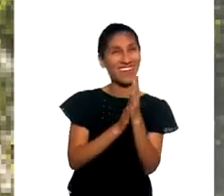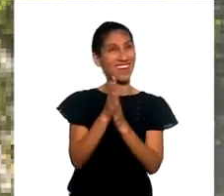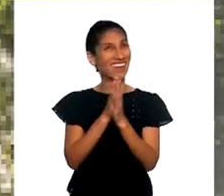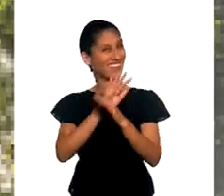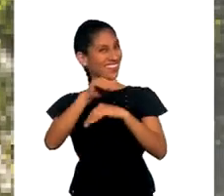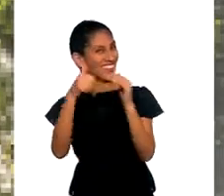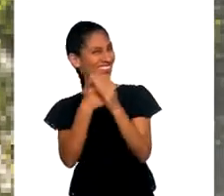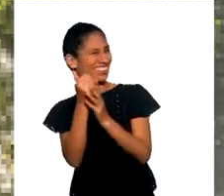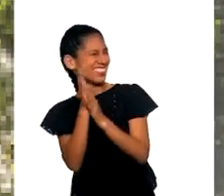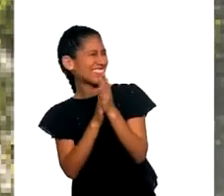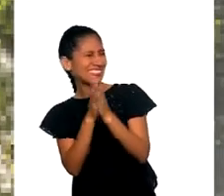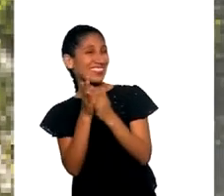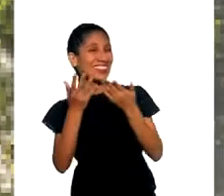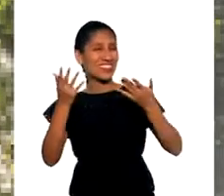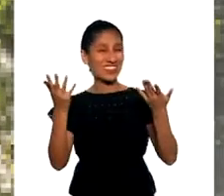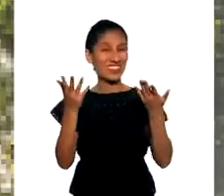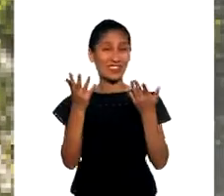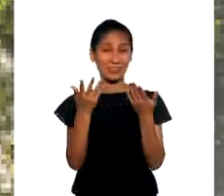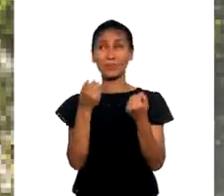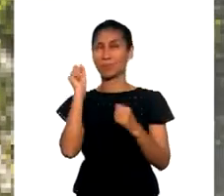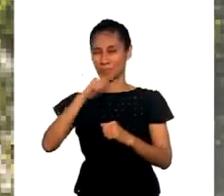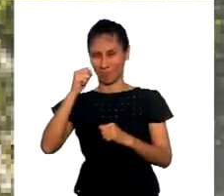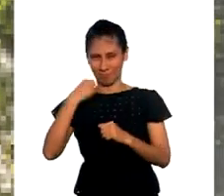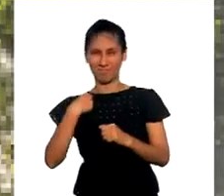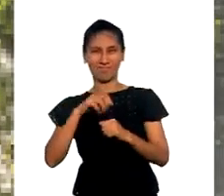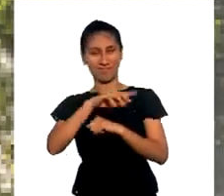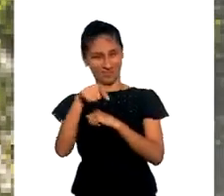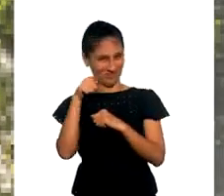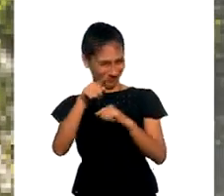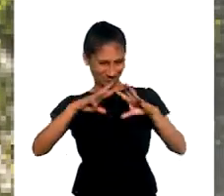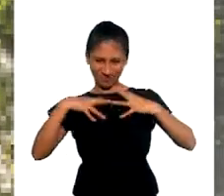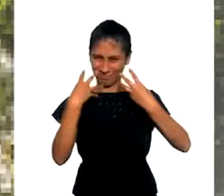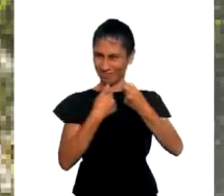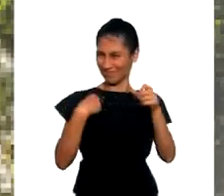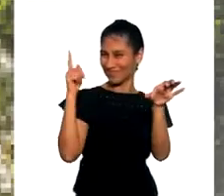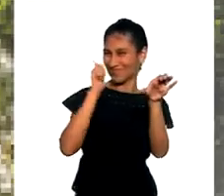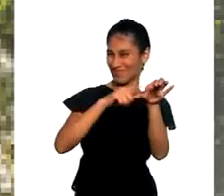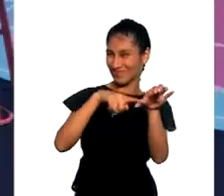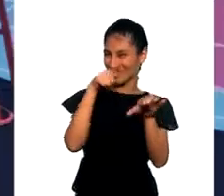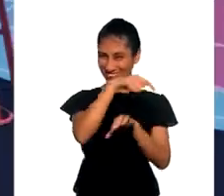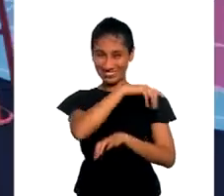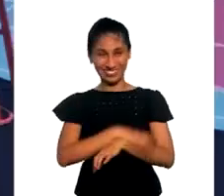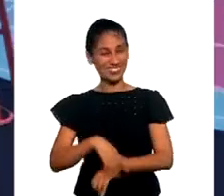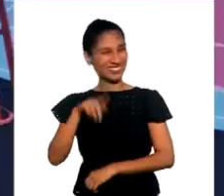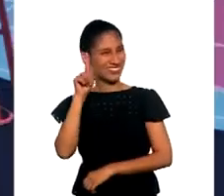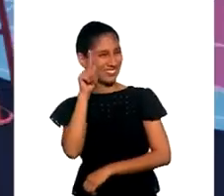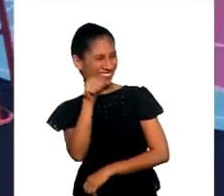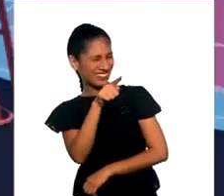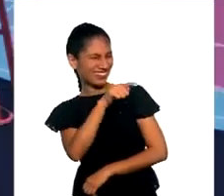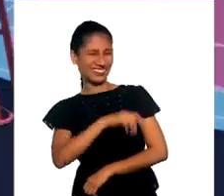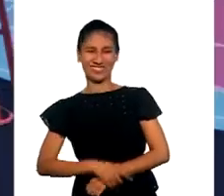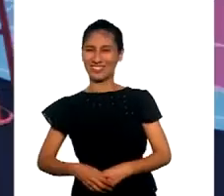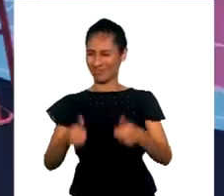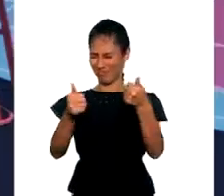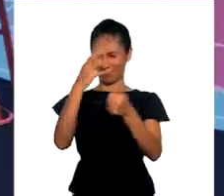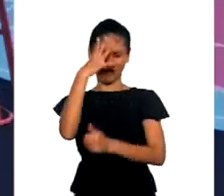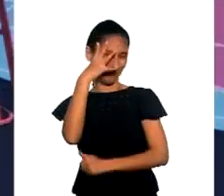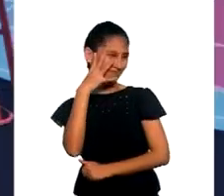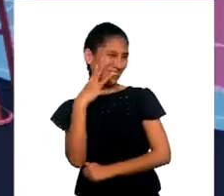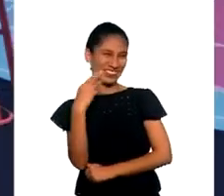todas maneras formaría parte de tus pies tú eres un experto